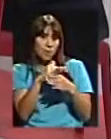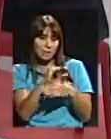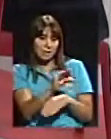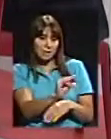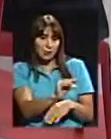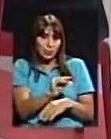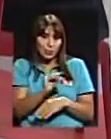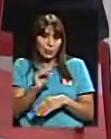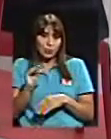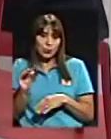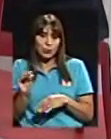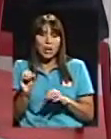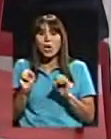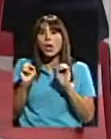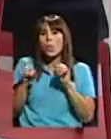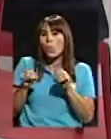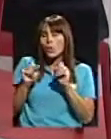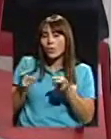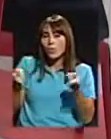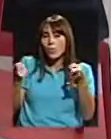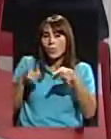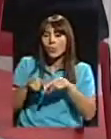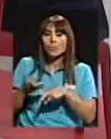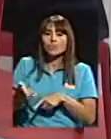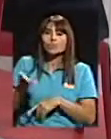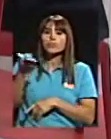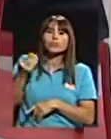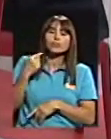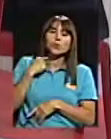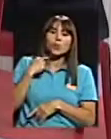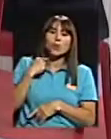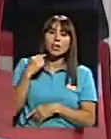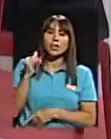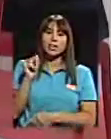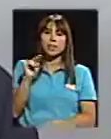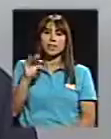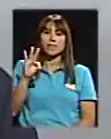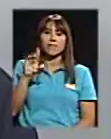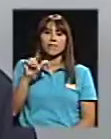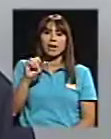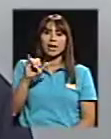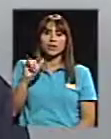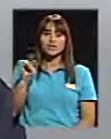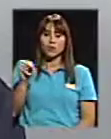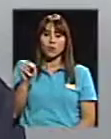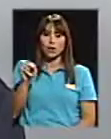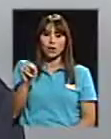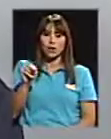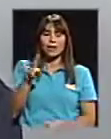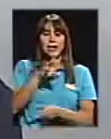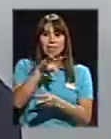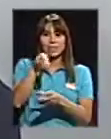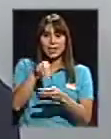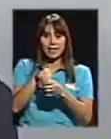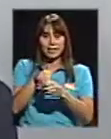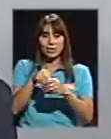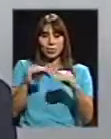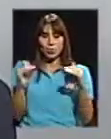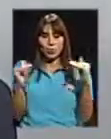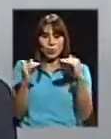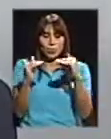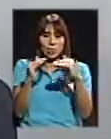podríamos tener una inflación que está dentro del rango del Banco Central, que sería entre 5